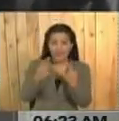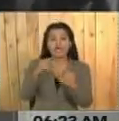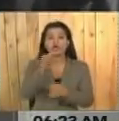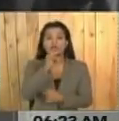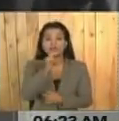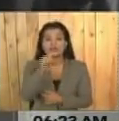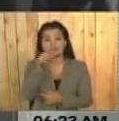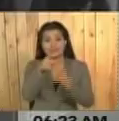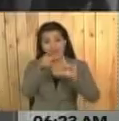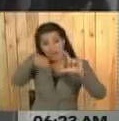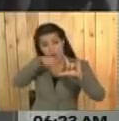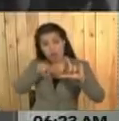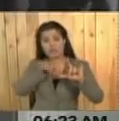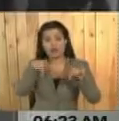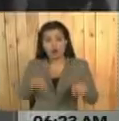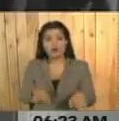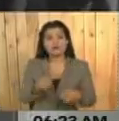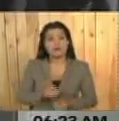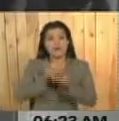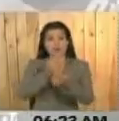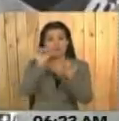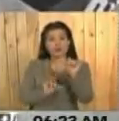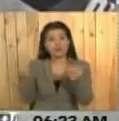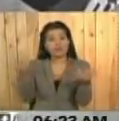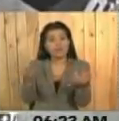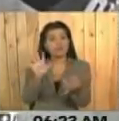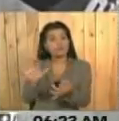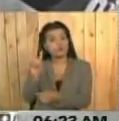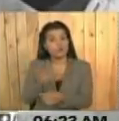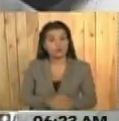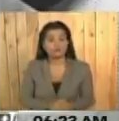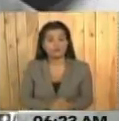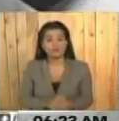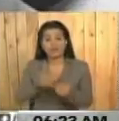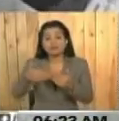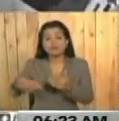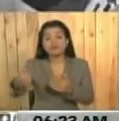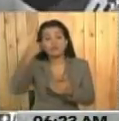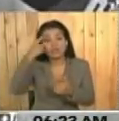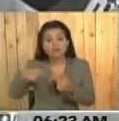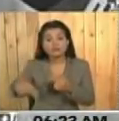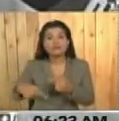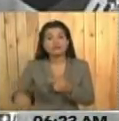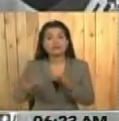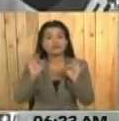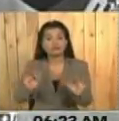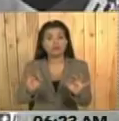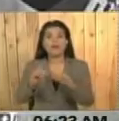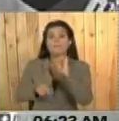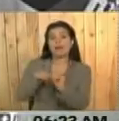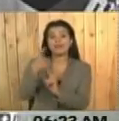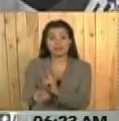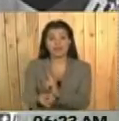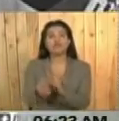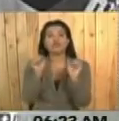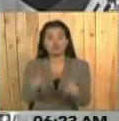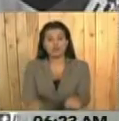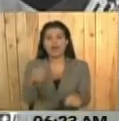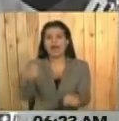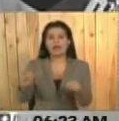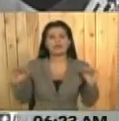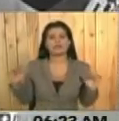desde Hoy estaremos con ustedes mostrándoles la realidad de Venezuela En las siguientes horas en los siguientes días es lo siguiente mañana vamos a tener